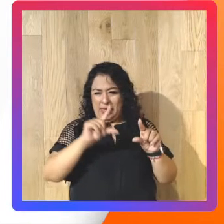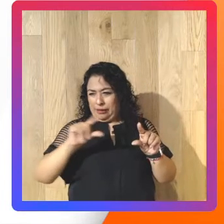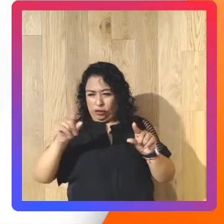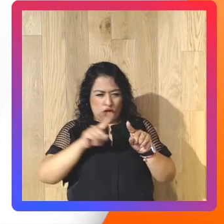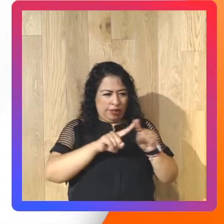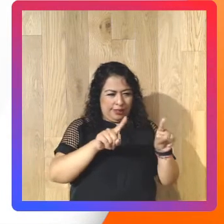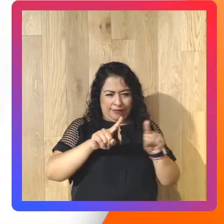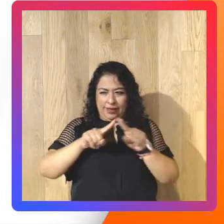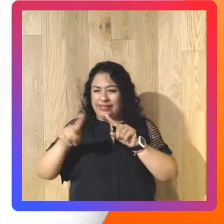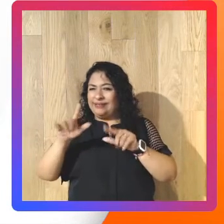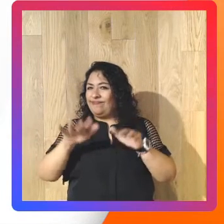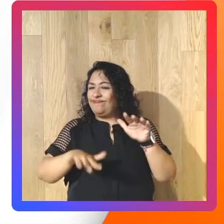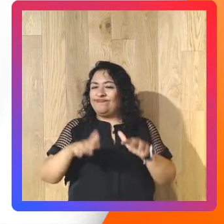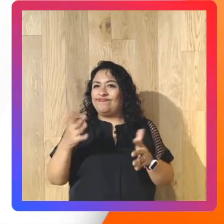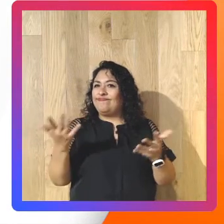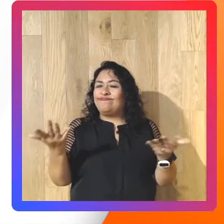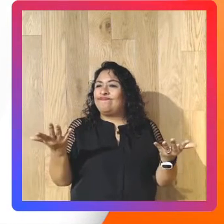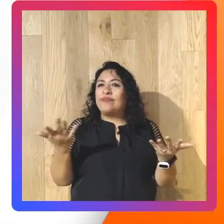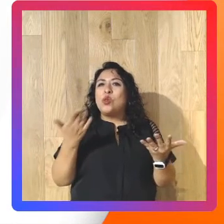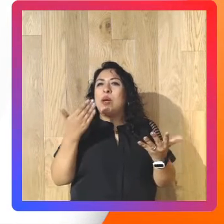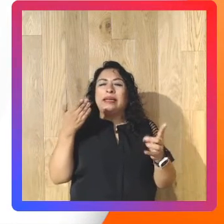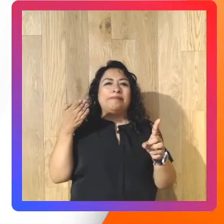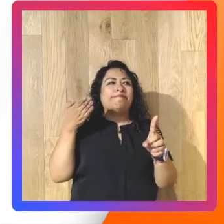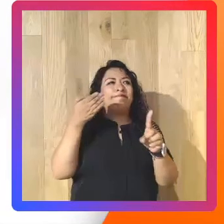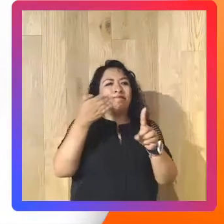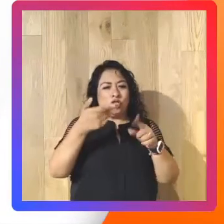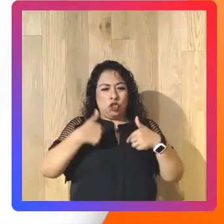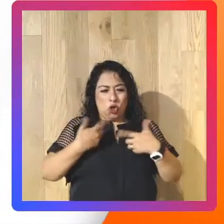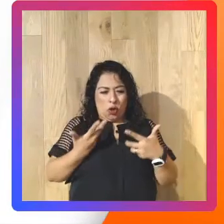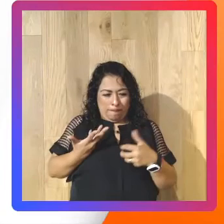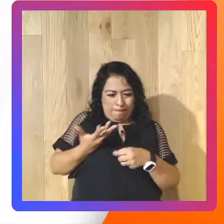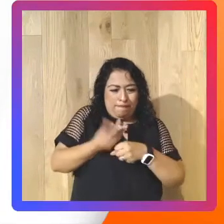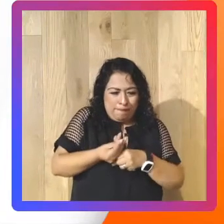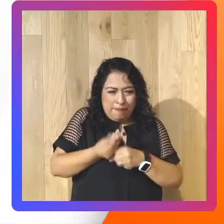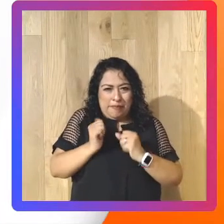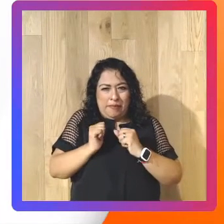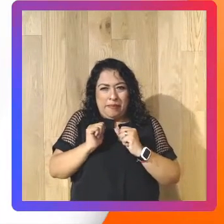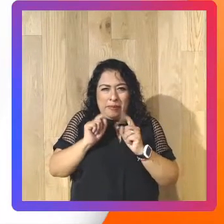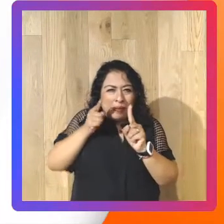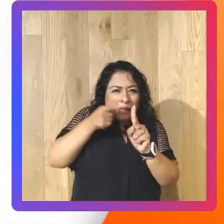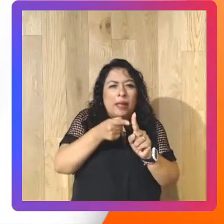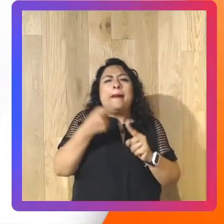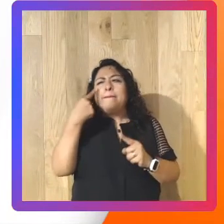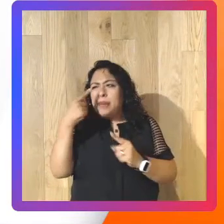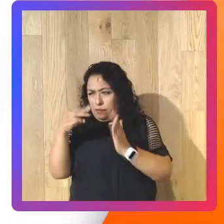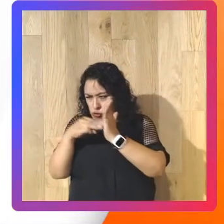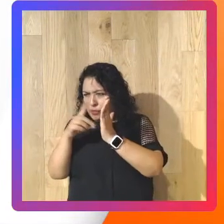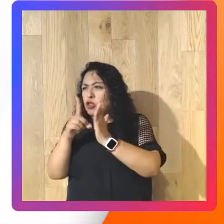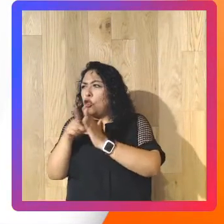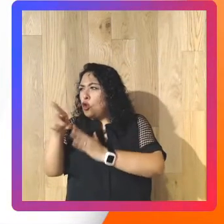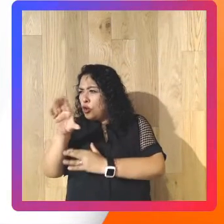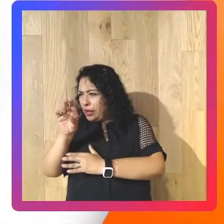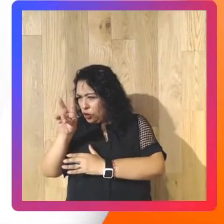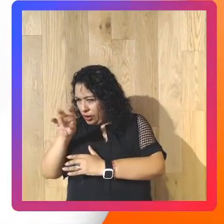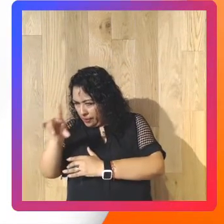que tenemos a veces no nos centra a tomar acciones específicas. Vemos la metodología del